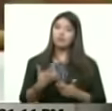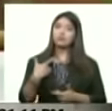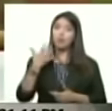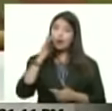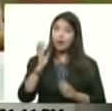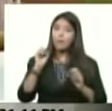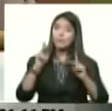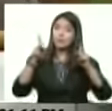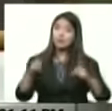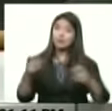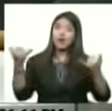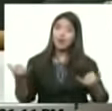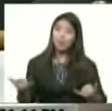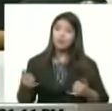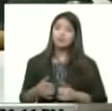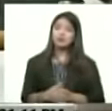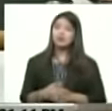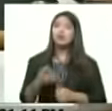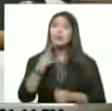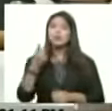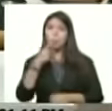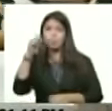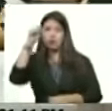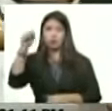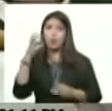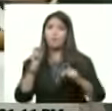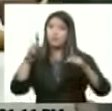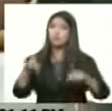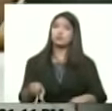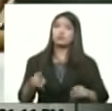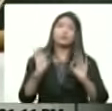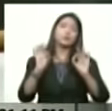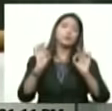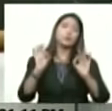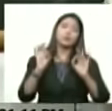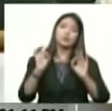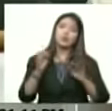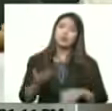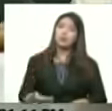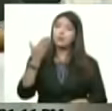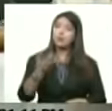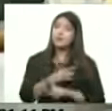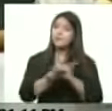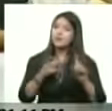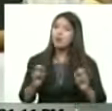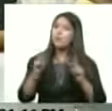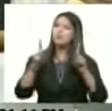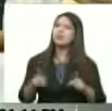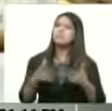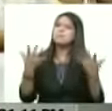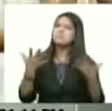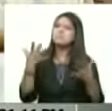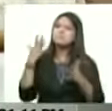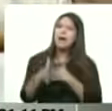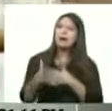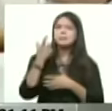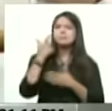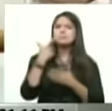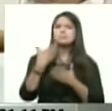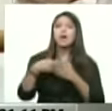más grande que tenemos ahorita, como dijo usted, presidente, es una oportunidad histórica. Pero es una oportunidad histórica no solamente para sortear